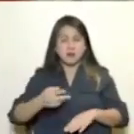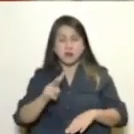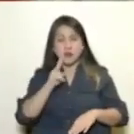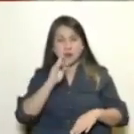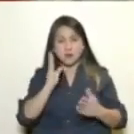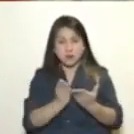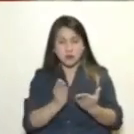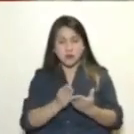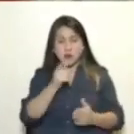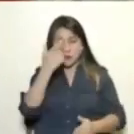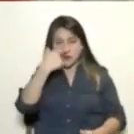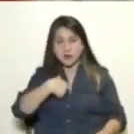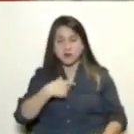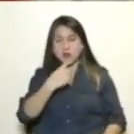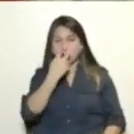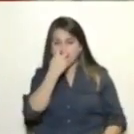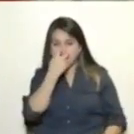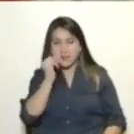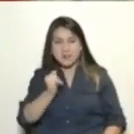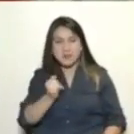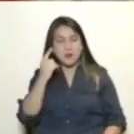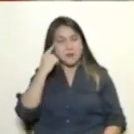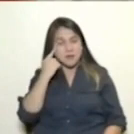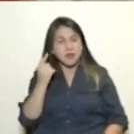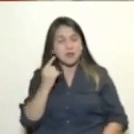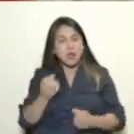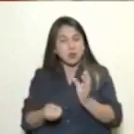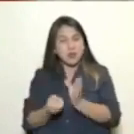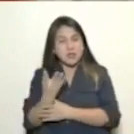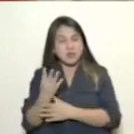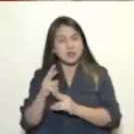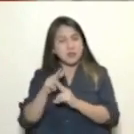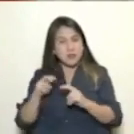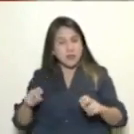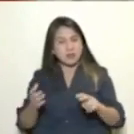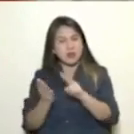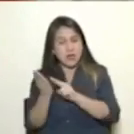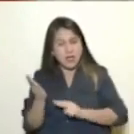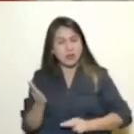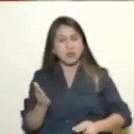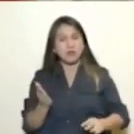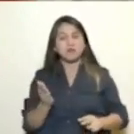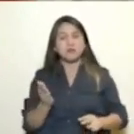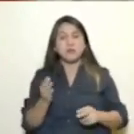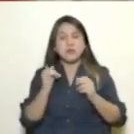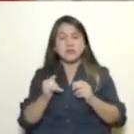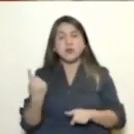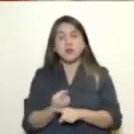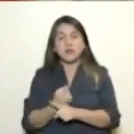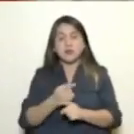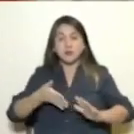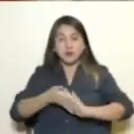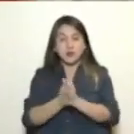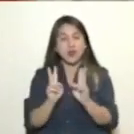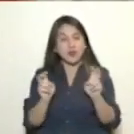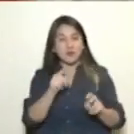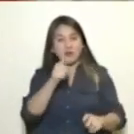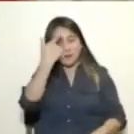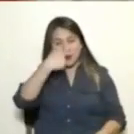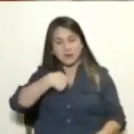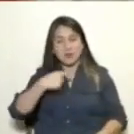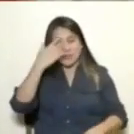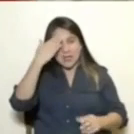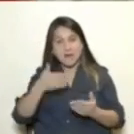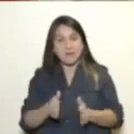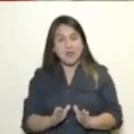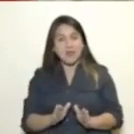que una persona curiosa que está siempre pensando, actualizándose, investigando. Las veces que hemos conversado, siempre todos los temas, es una persona que está abierta,